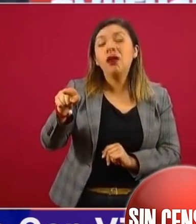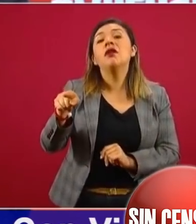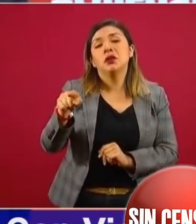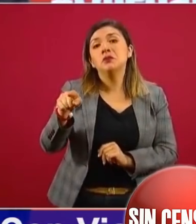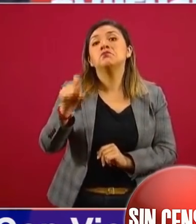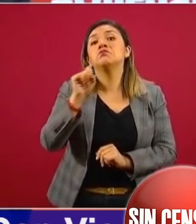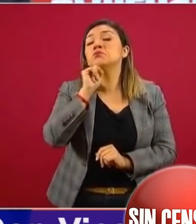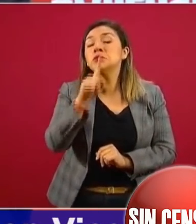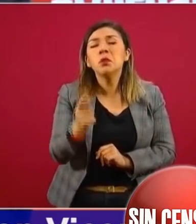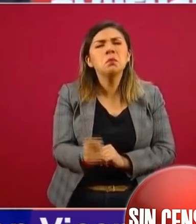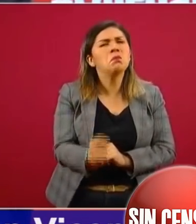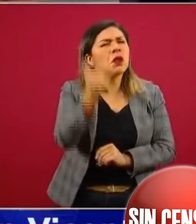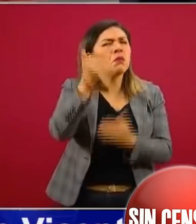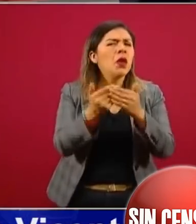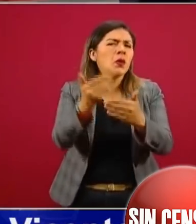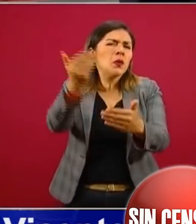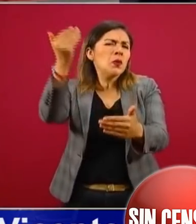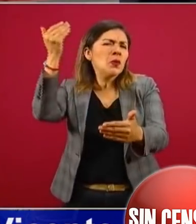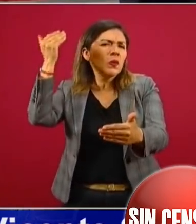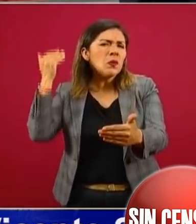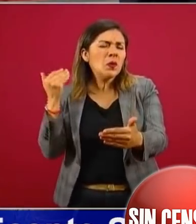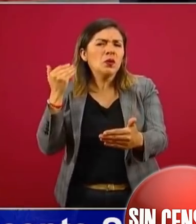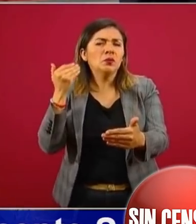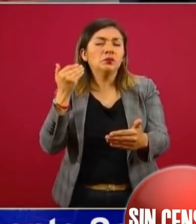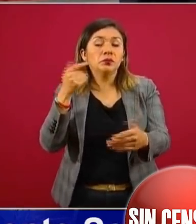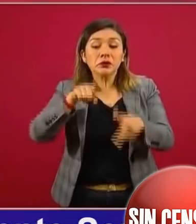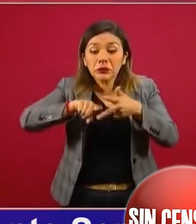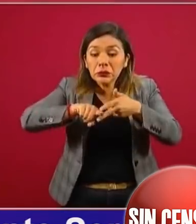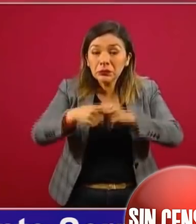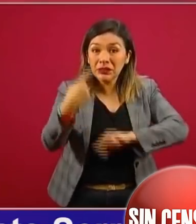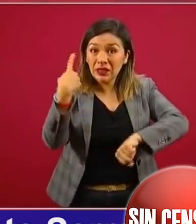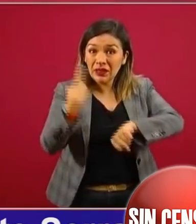desde el principio de la pandemia,